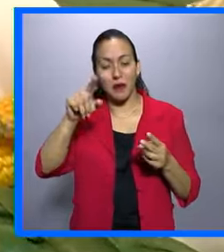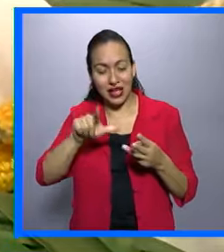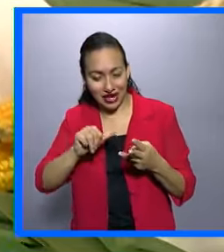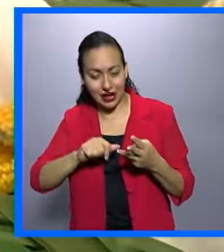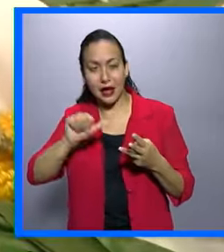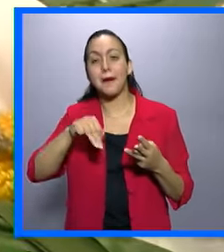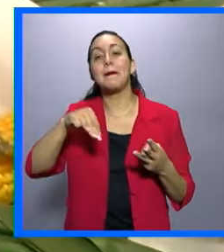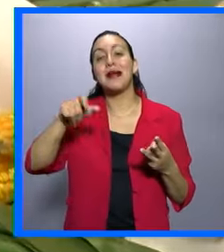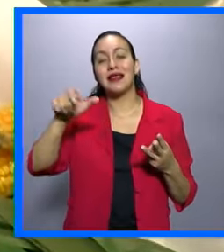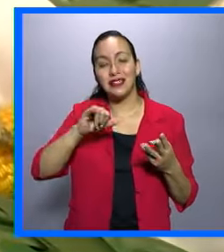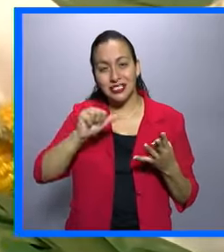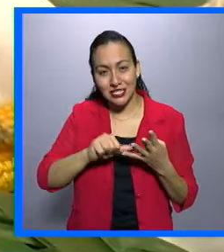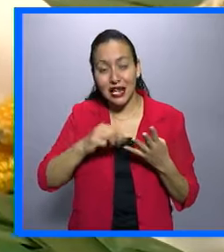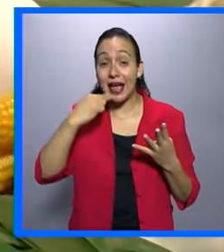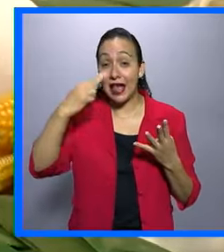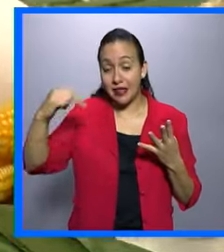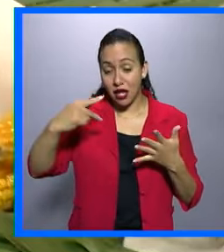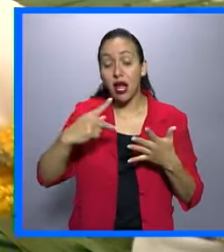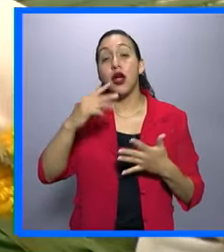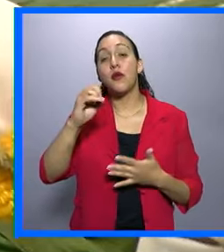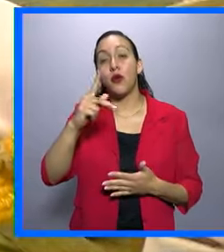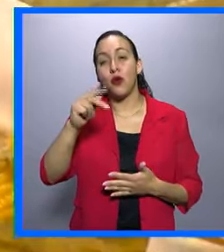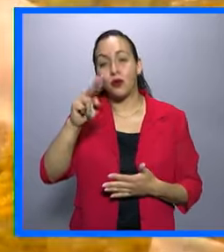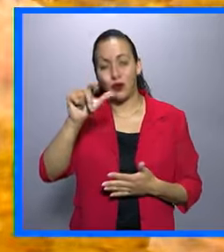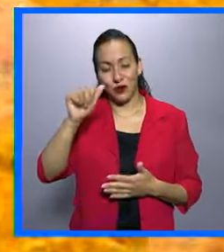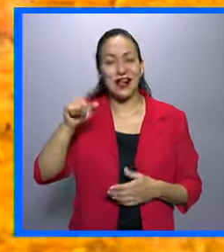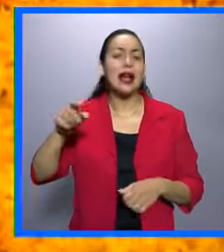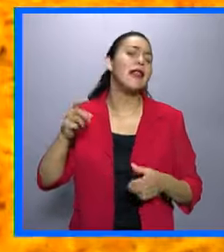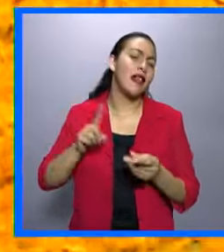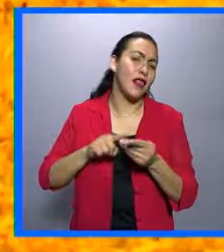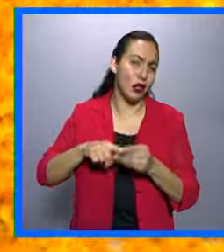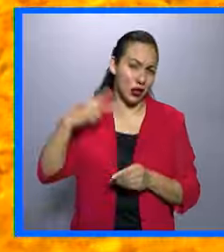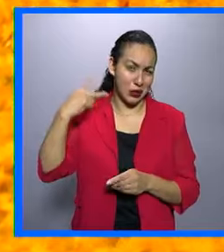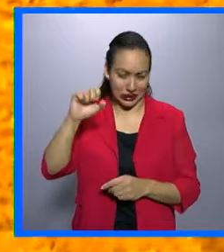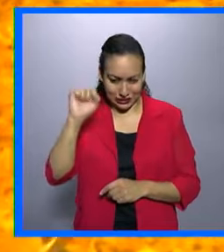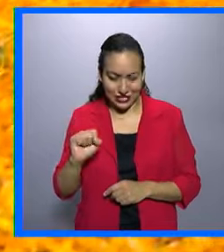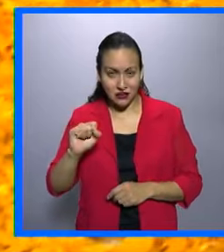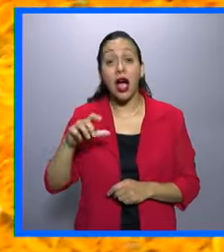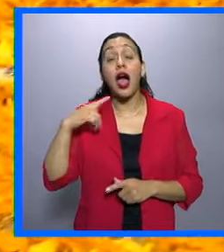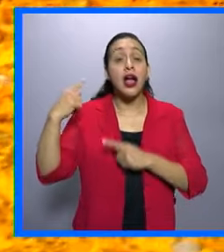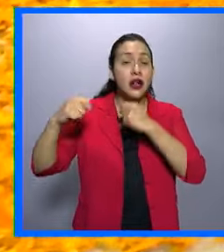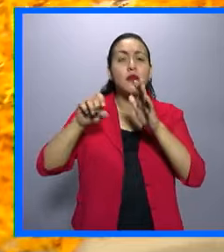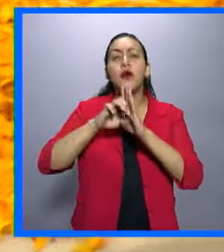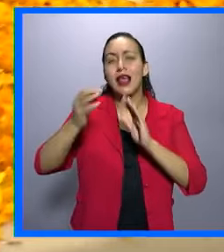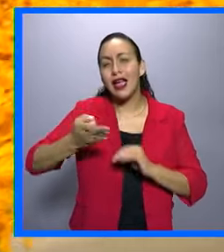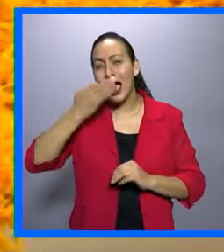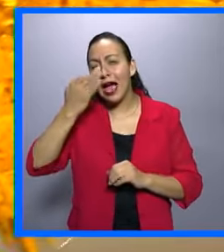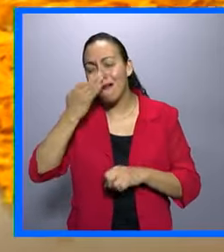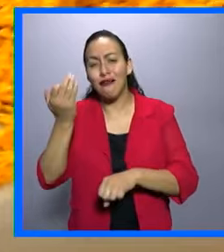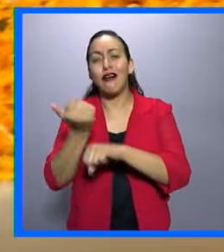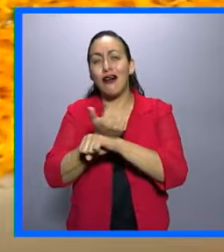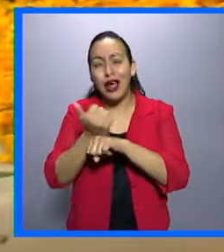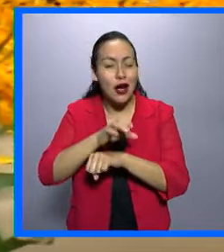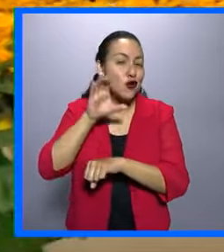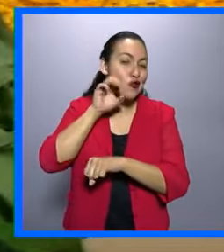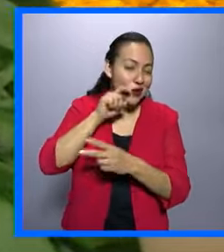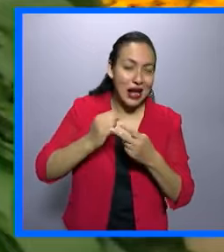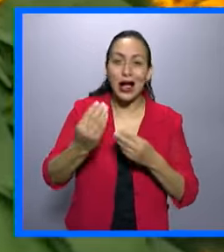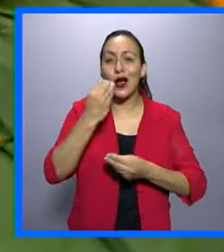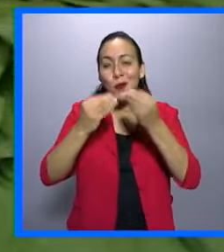de los pueblos náhuatl y popoluca del sur de Veracruz. Utiliza elementos tradicionales como la flor de cempasúchil,